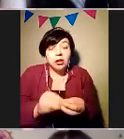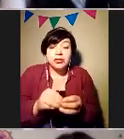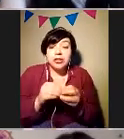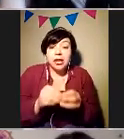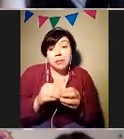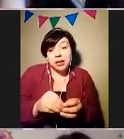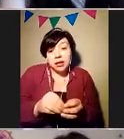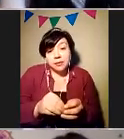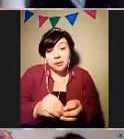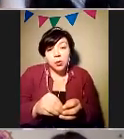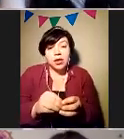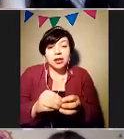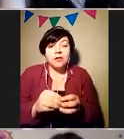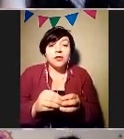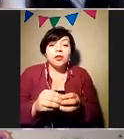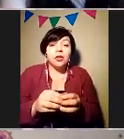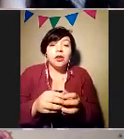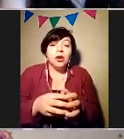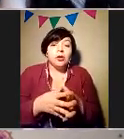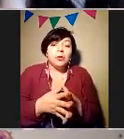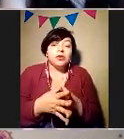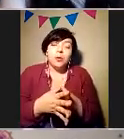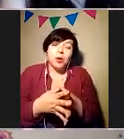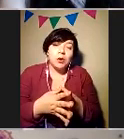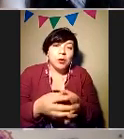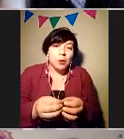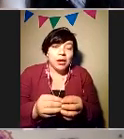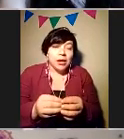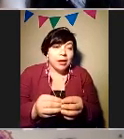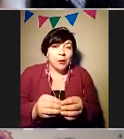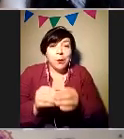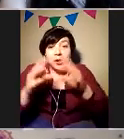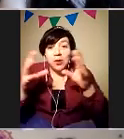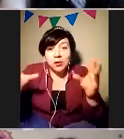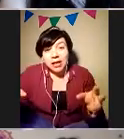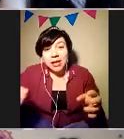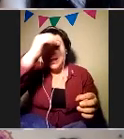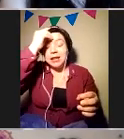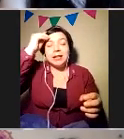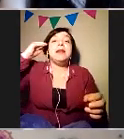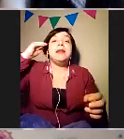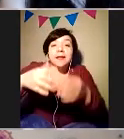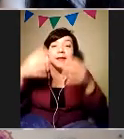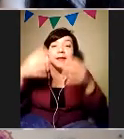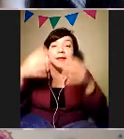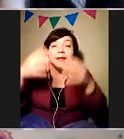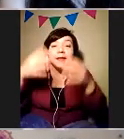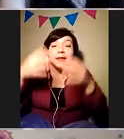relación con socialmente, porque en el fondo, como somos humanos conscientes y decidimos